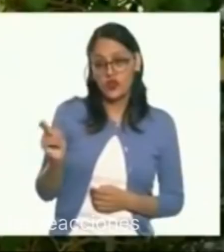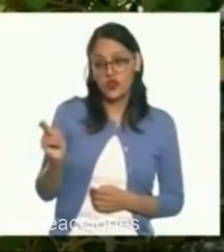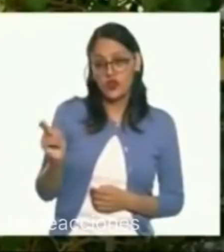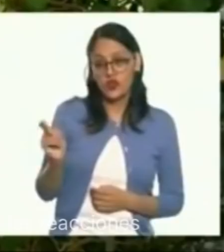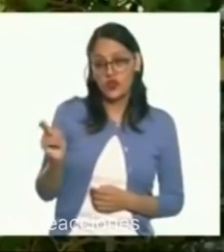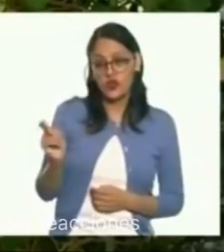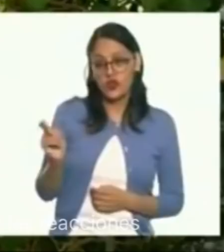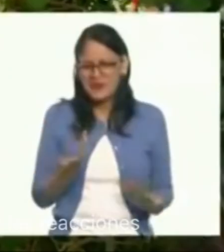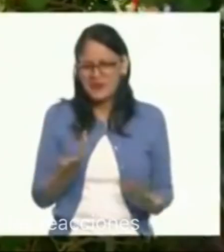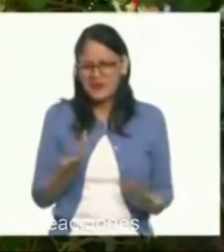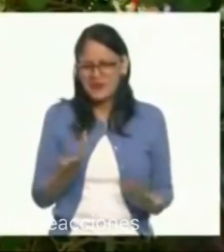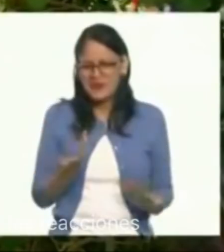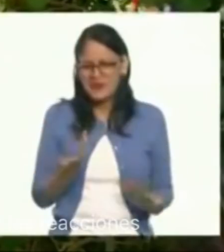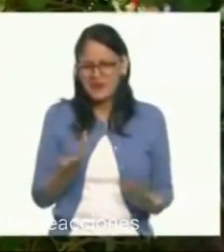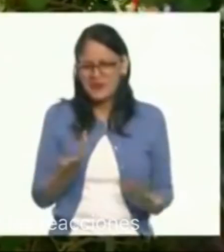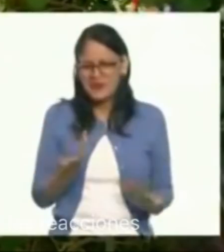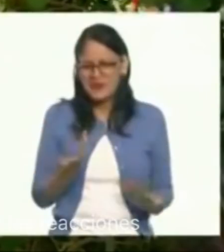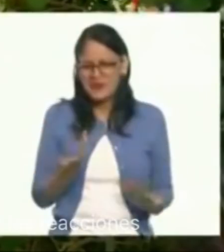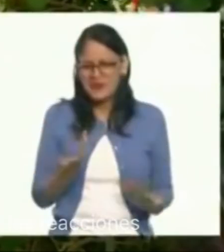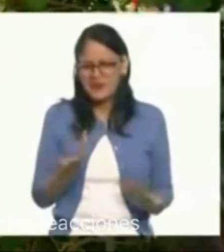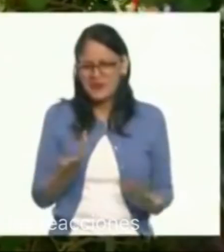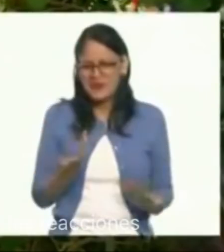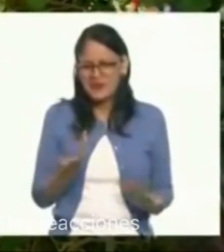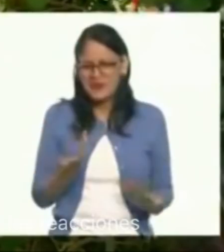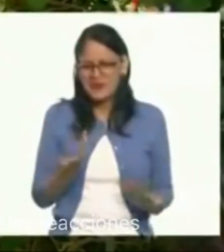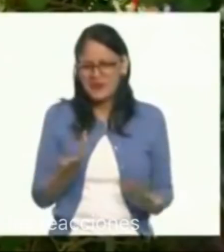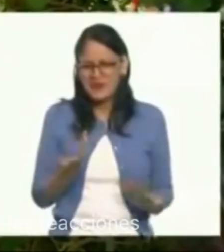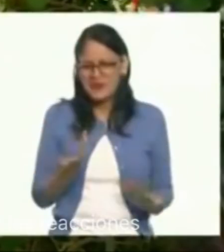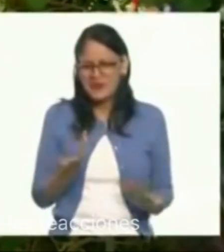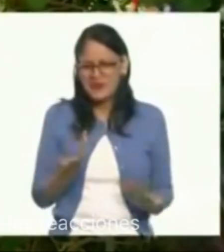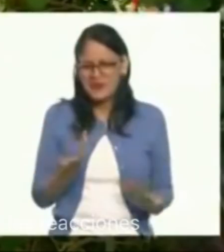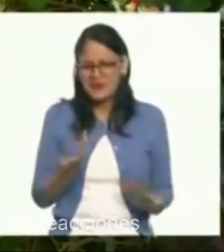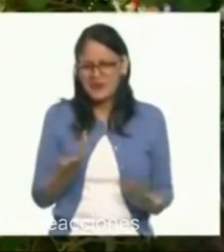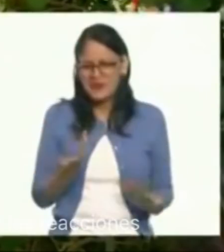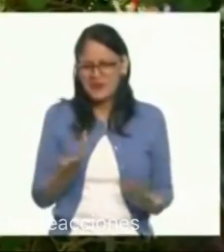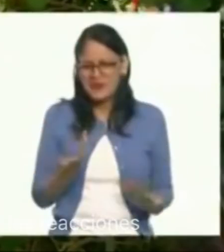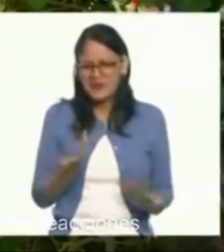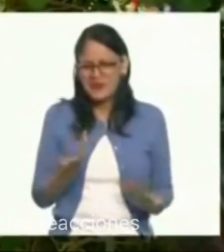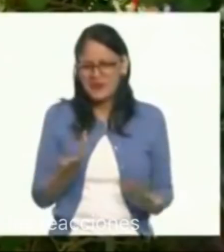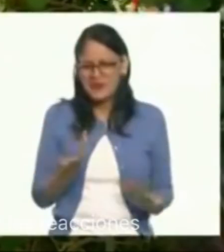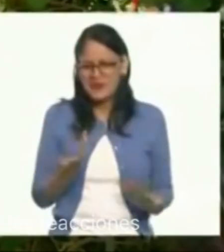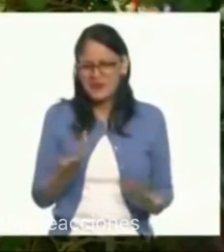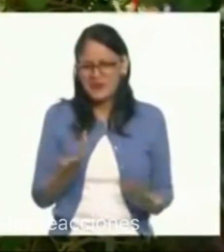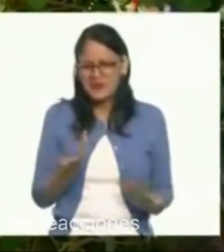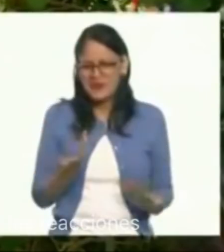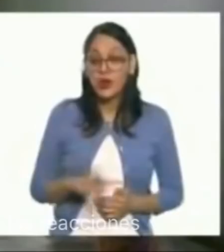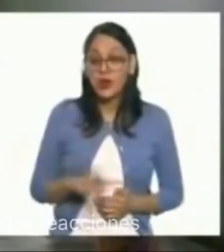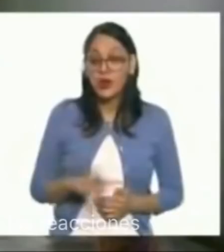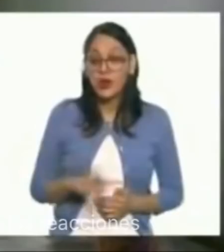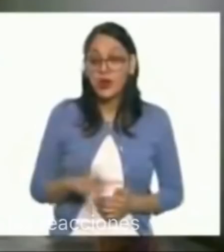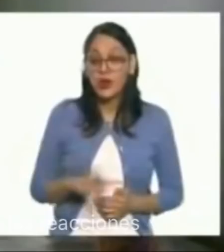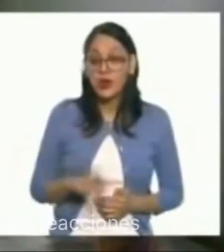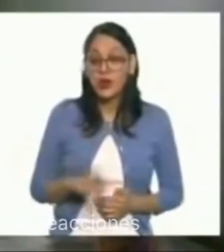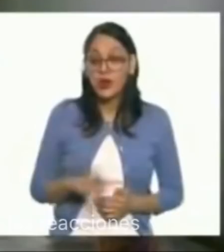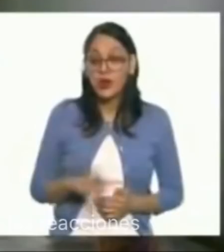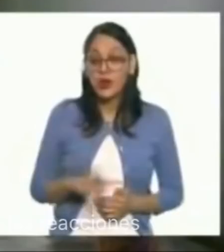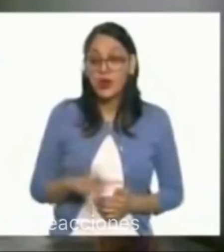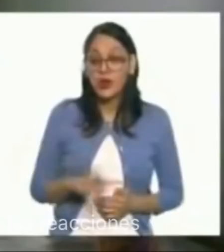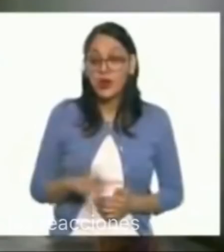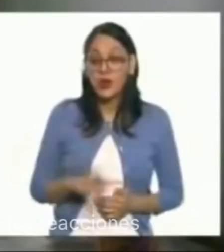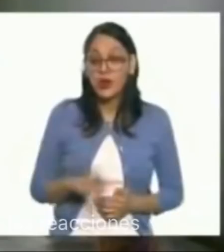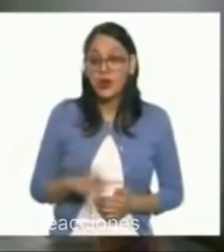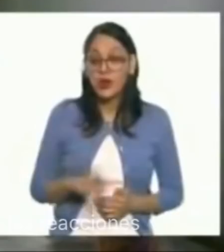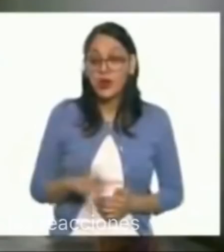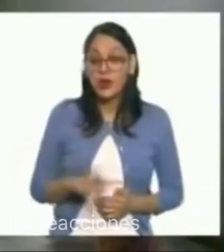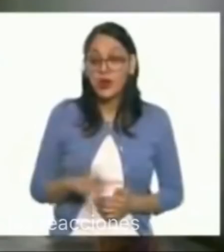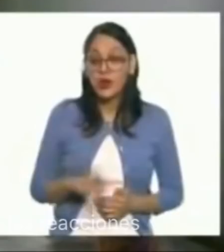por muchísimos motivos, pero le molesta la forma en la que lo dicen y sobre todo que hablen sin ningún fundamento. Lo que Tom nos contó es un